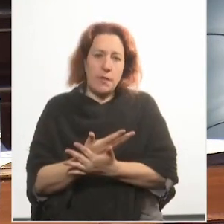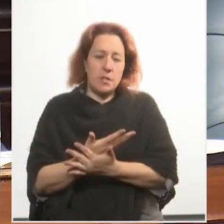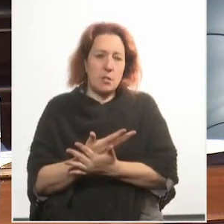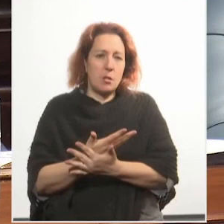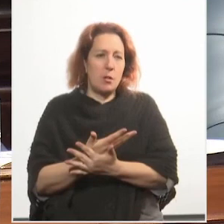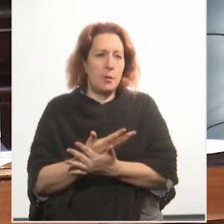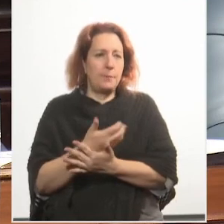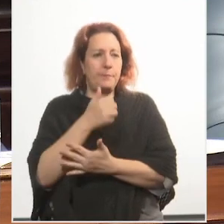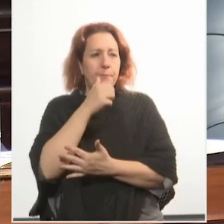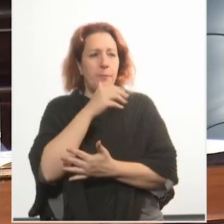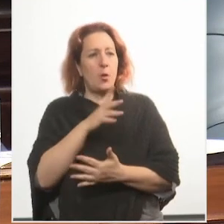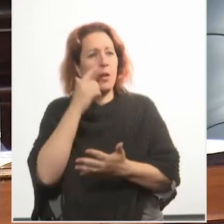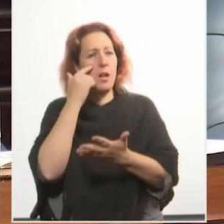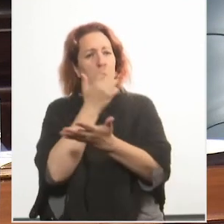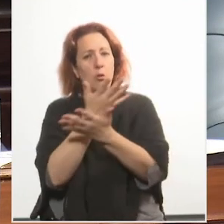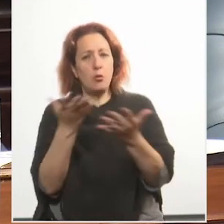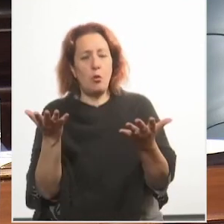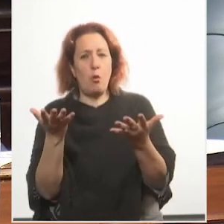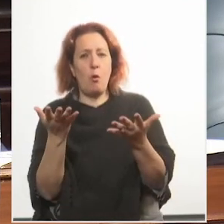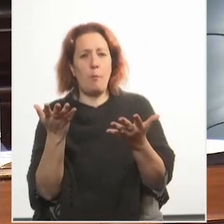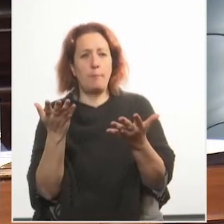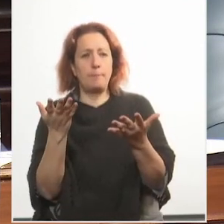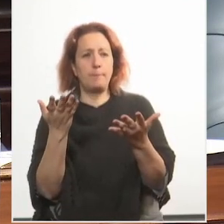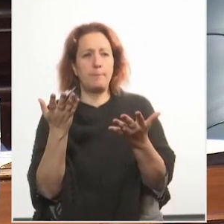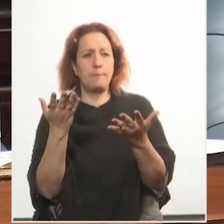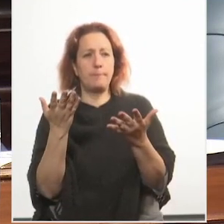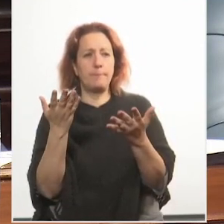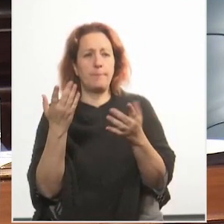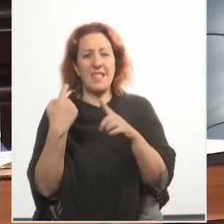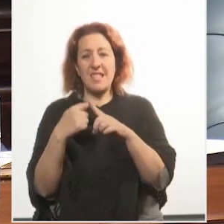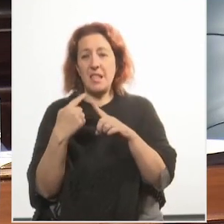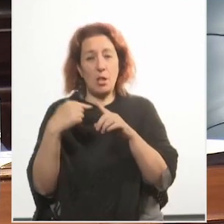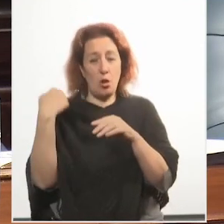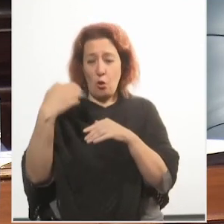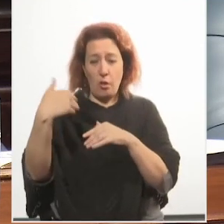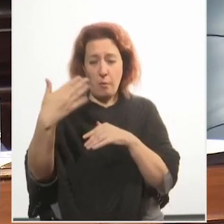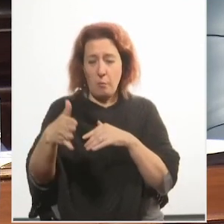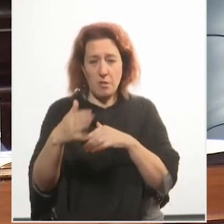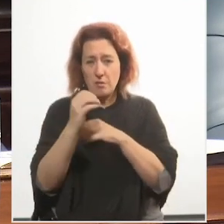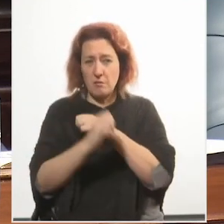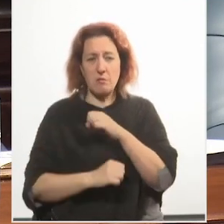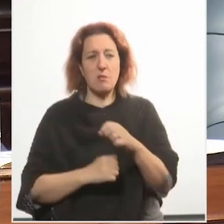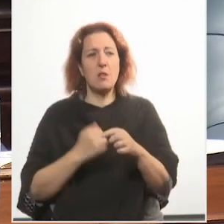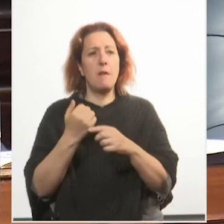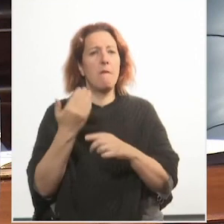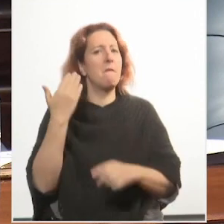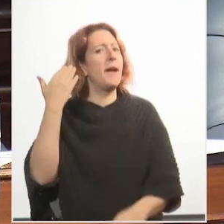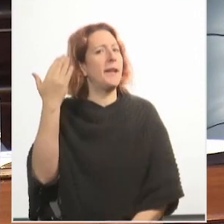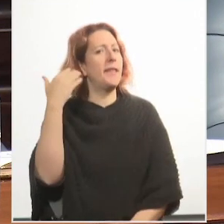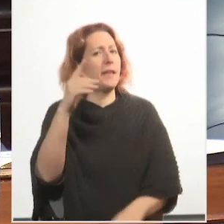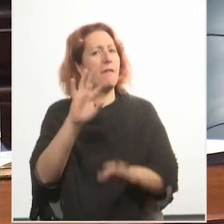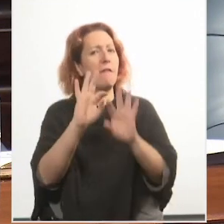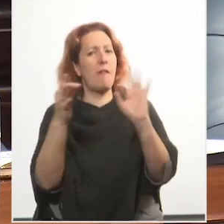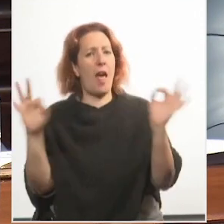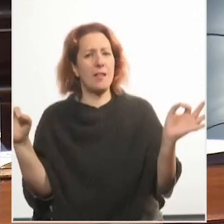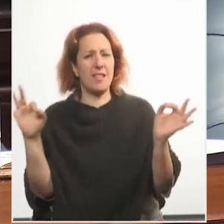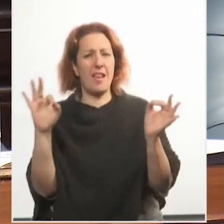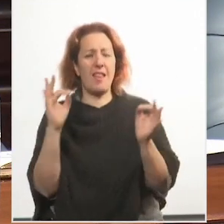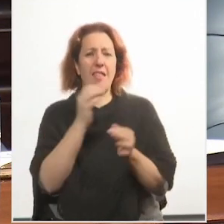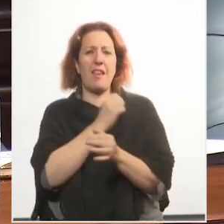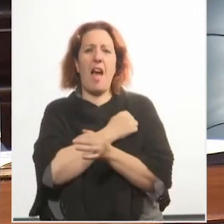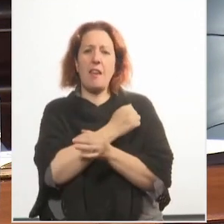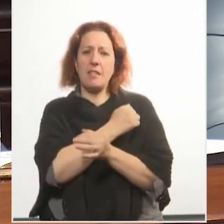una historia que demostró un par de siglos después la validez de aquella frase de nuestro